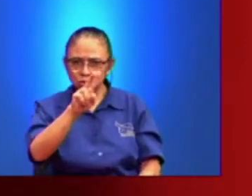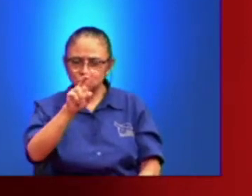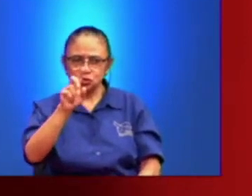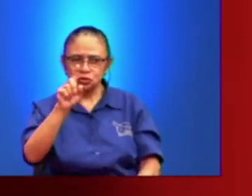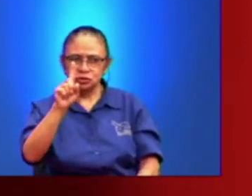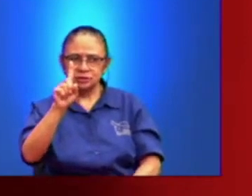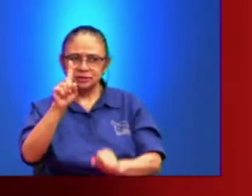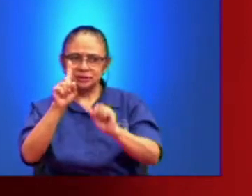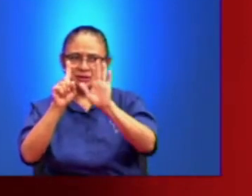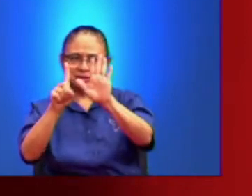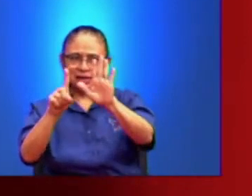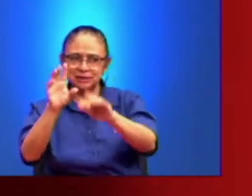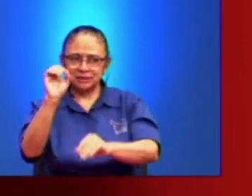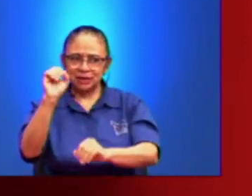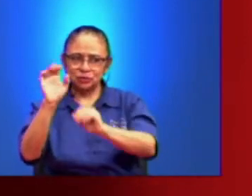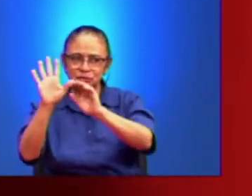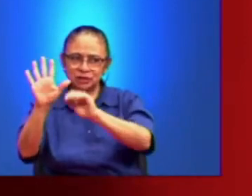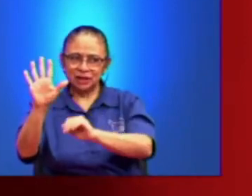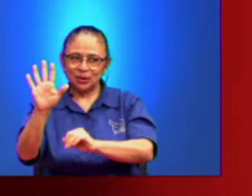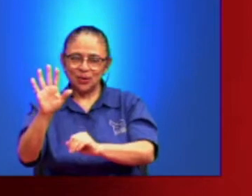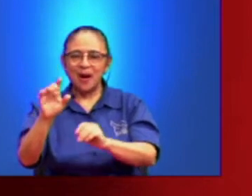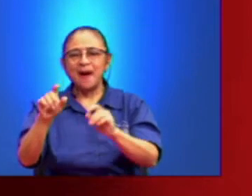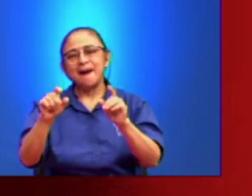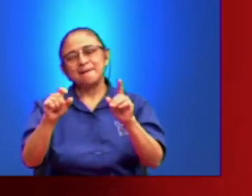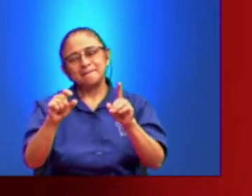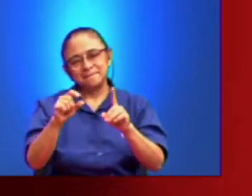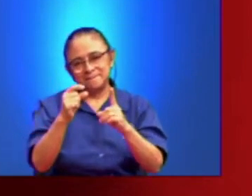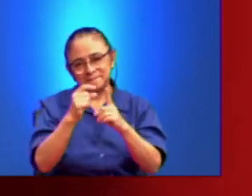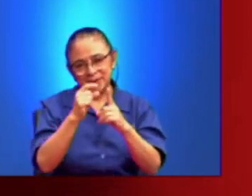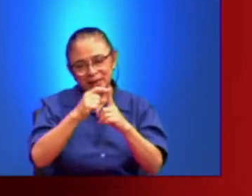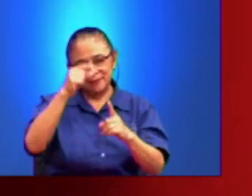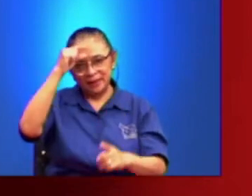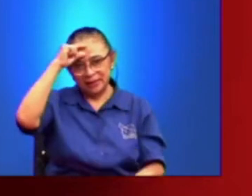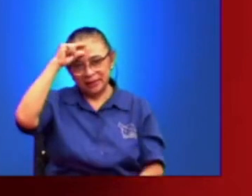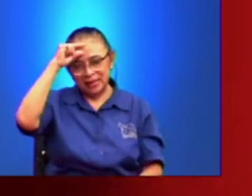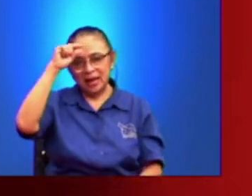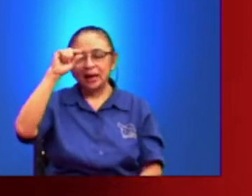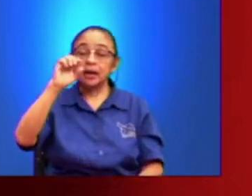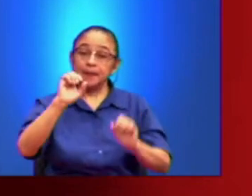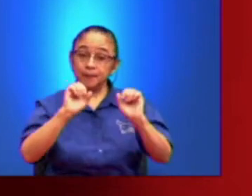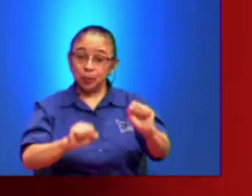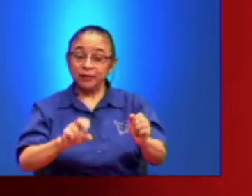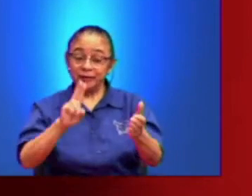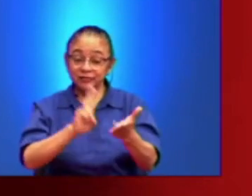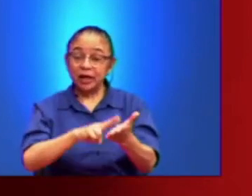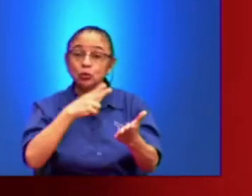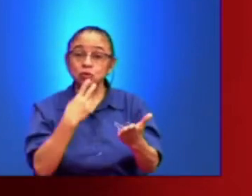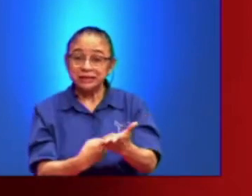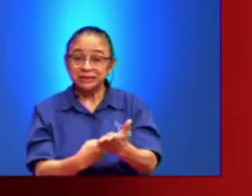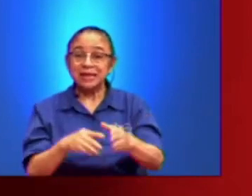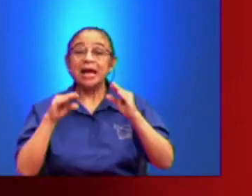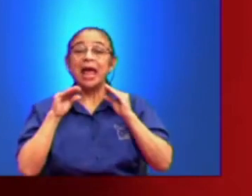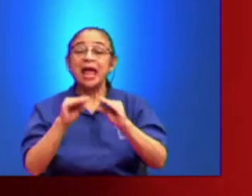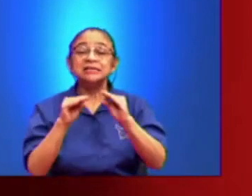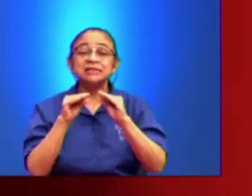26 05 en el nuevo testamento una palabra griega que se puede traducir enseñar